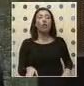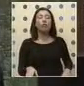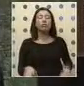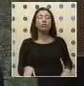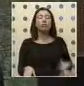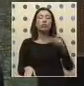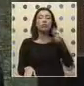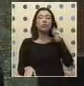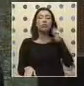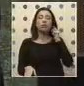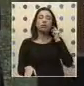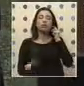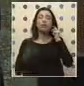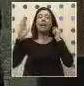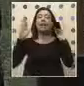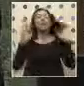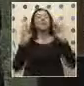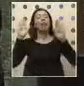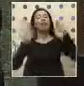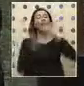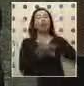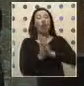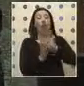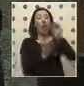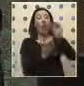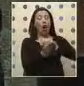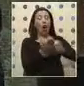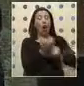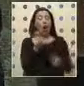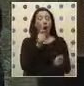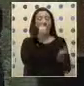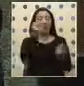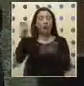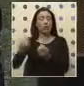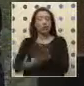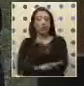que levantan su mano se enviarán todos los oficios solicitados por usted.